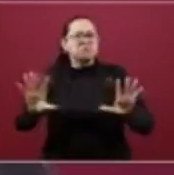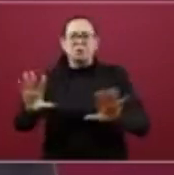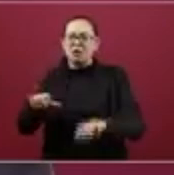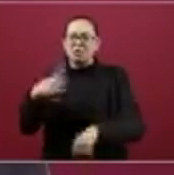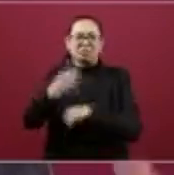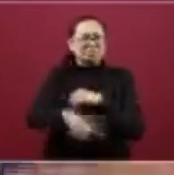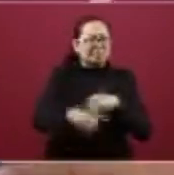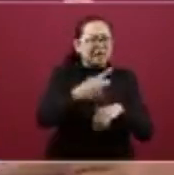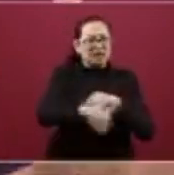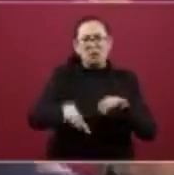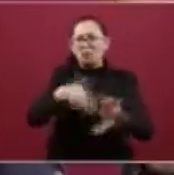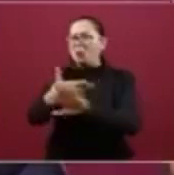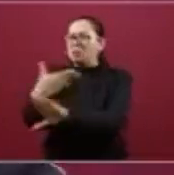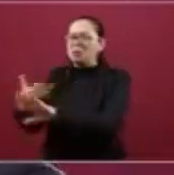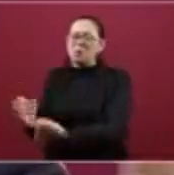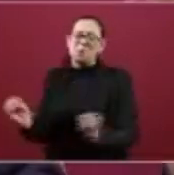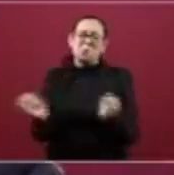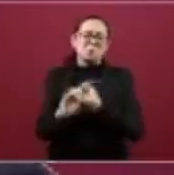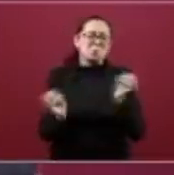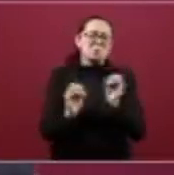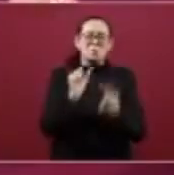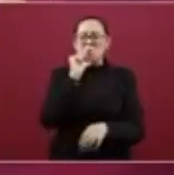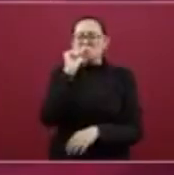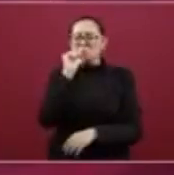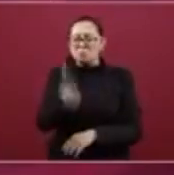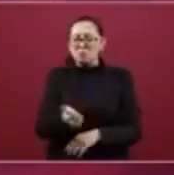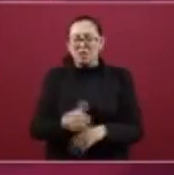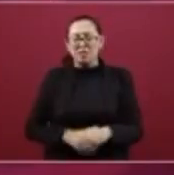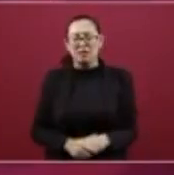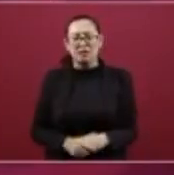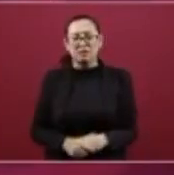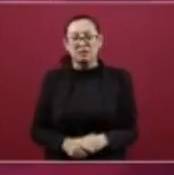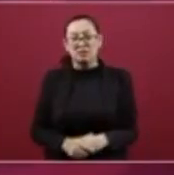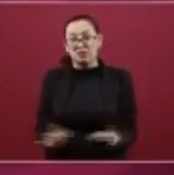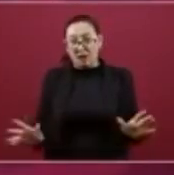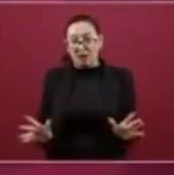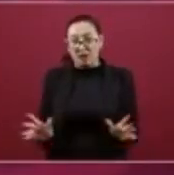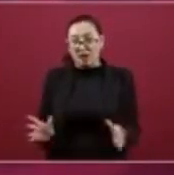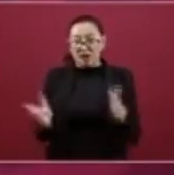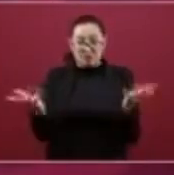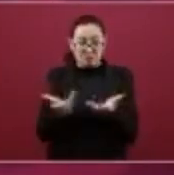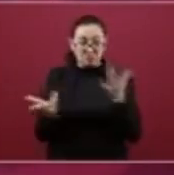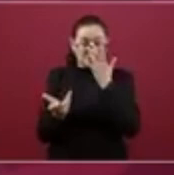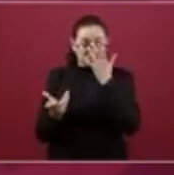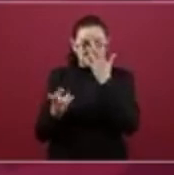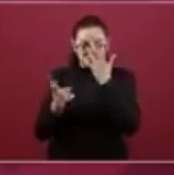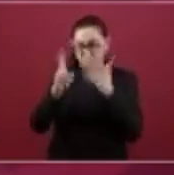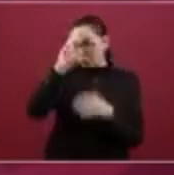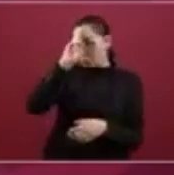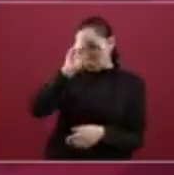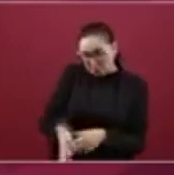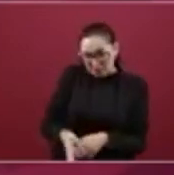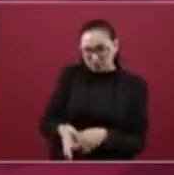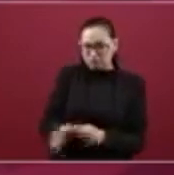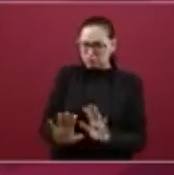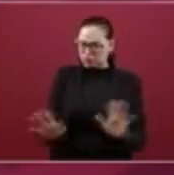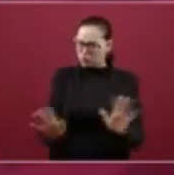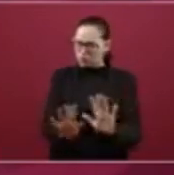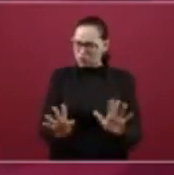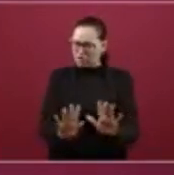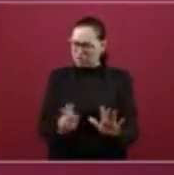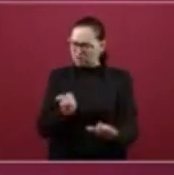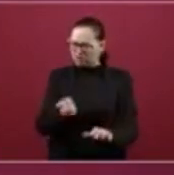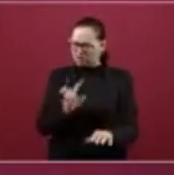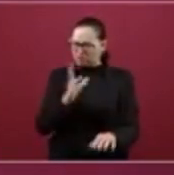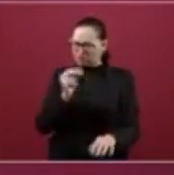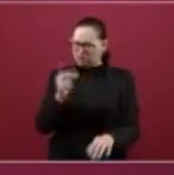Hay cosas, si se trata de prohibir, y aquí está prohibido prohibir,